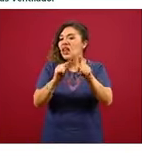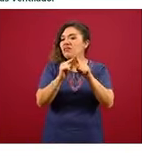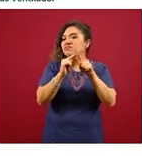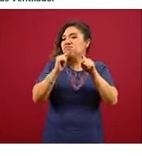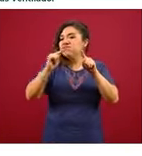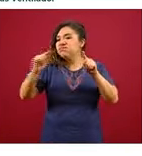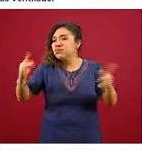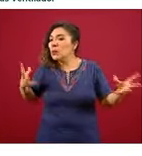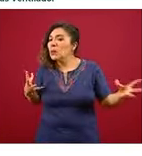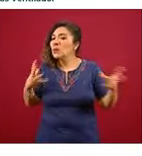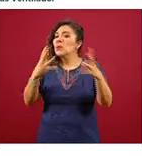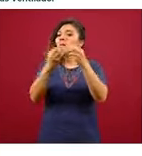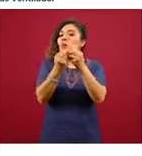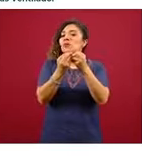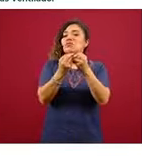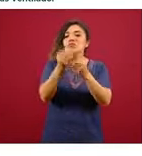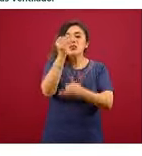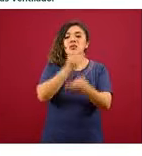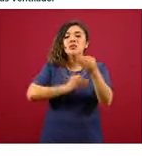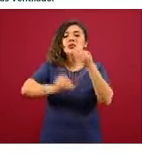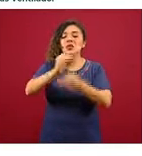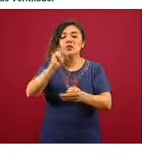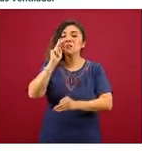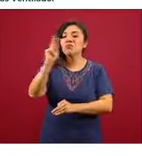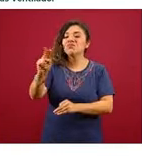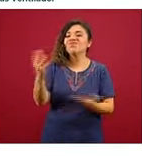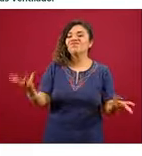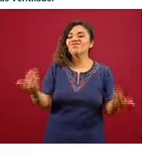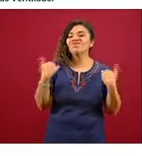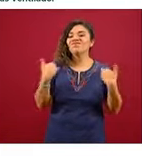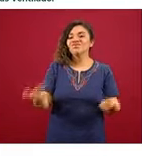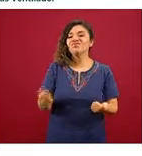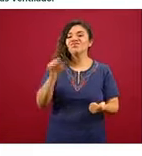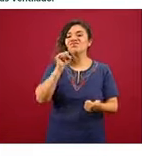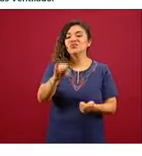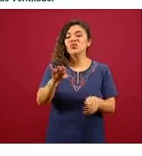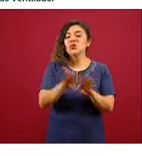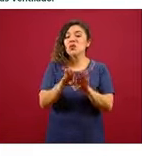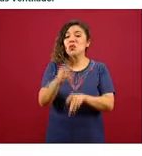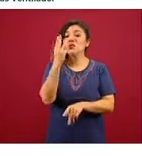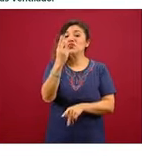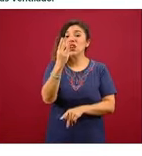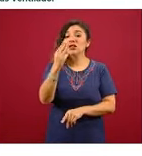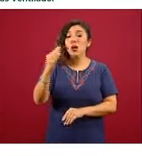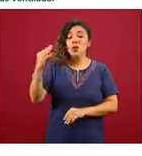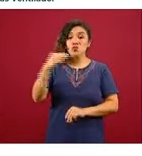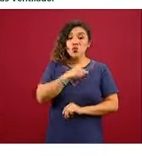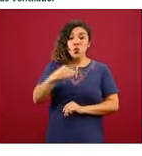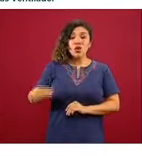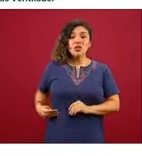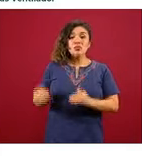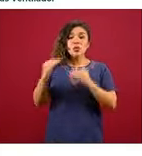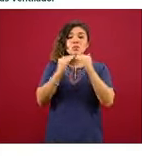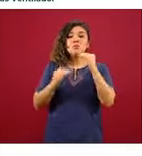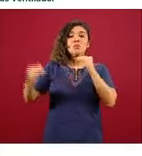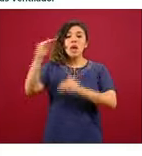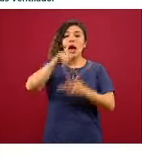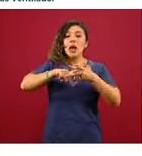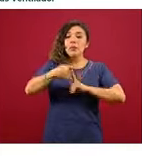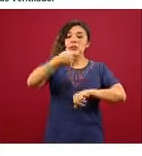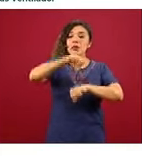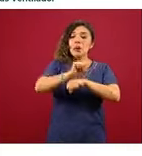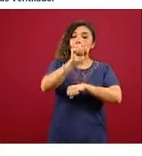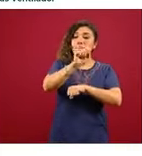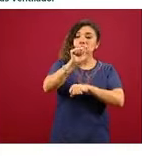en la suma total, y vemos que prácticamente 3 municipios tuvieron incrementos de la semana 26